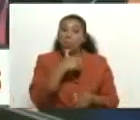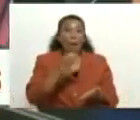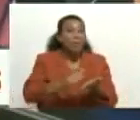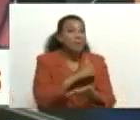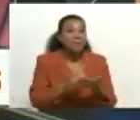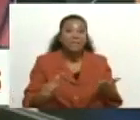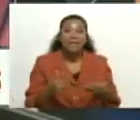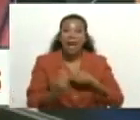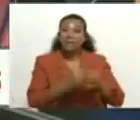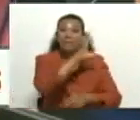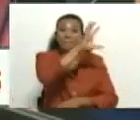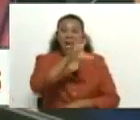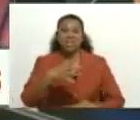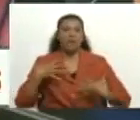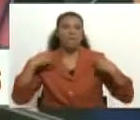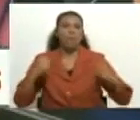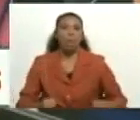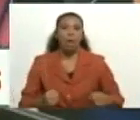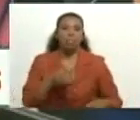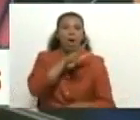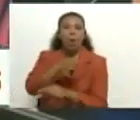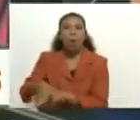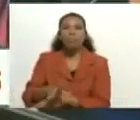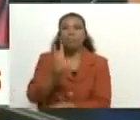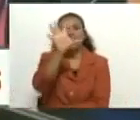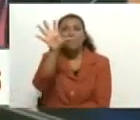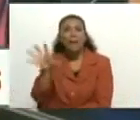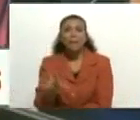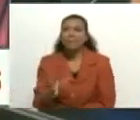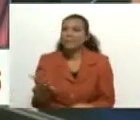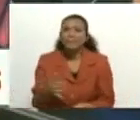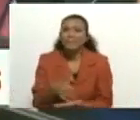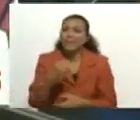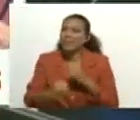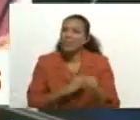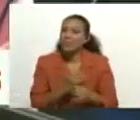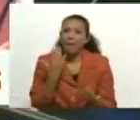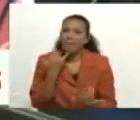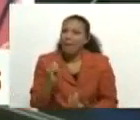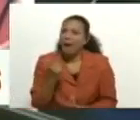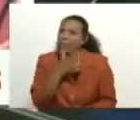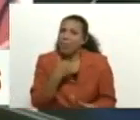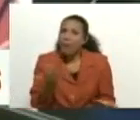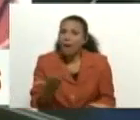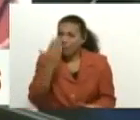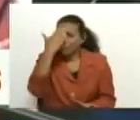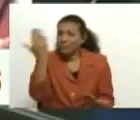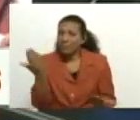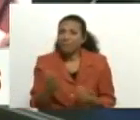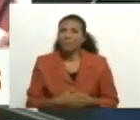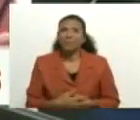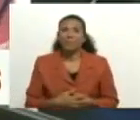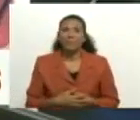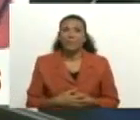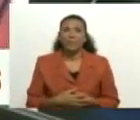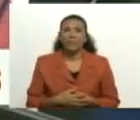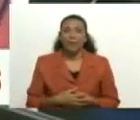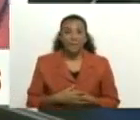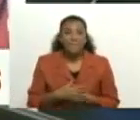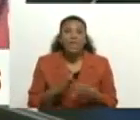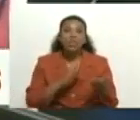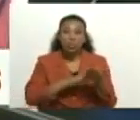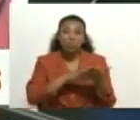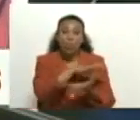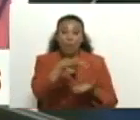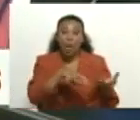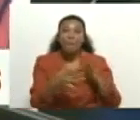existir en la práctica de las relaciones internacionales. Vamos a, mientras se solucionan